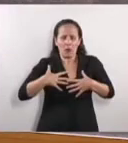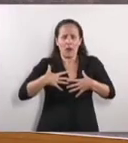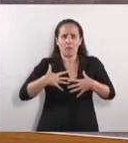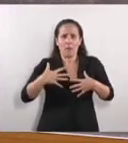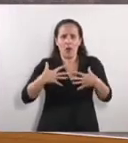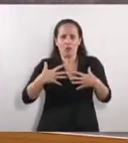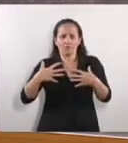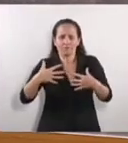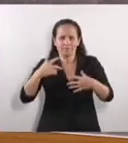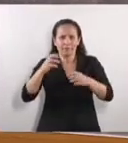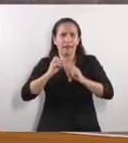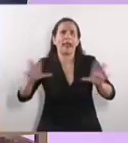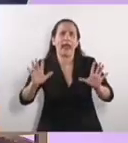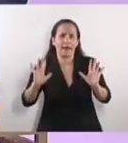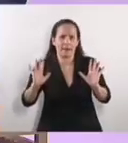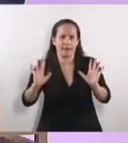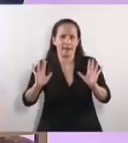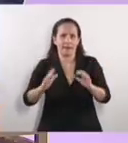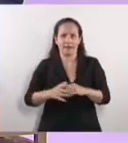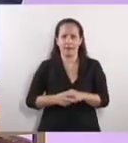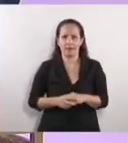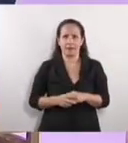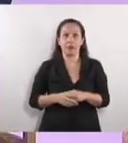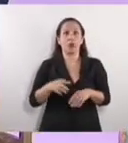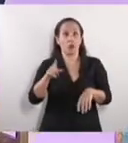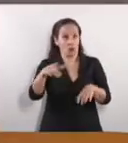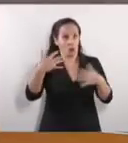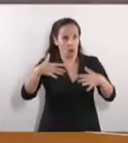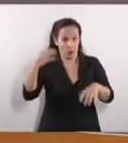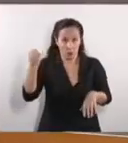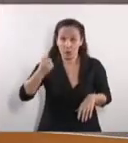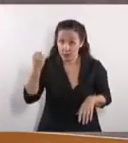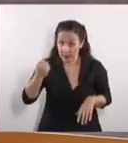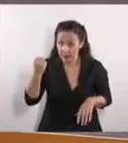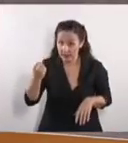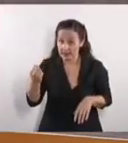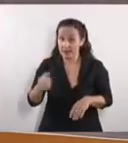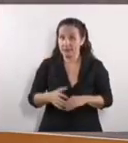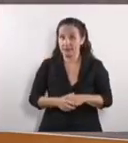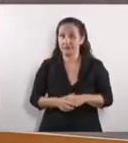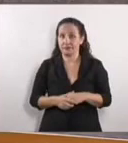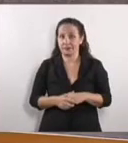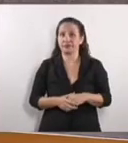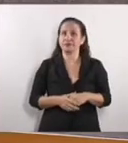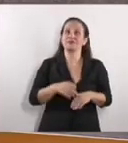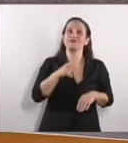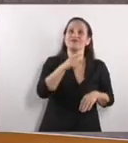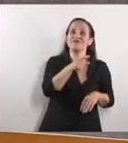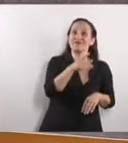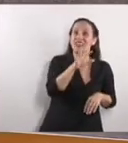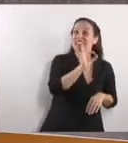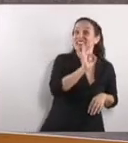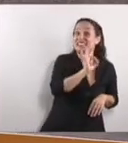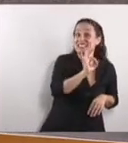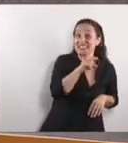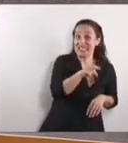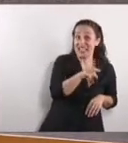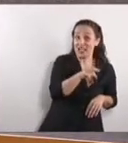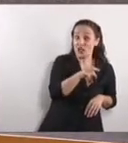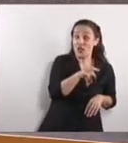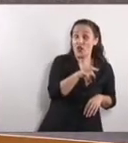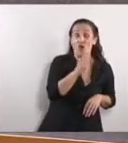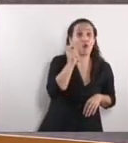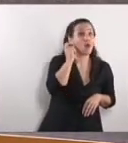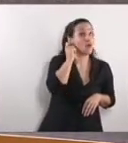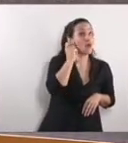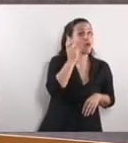puede ser muy grave. Bien, importante. Entonces, el grupo 0 Sí. va a formar